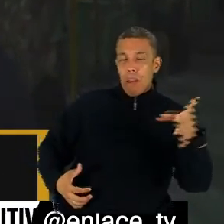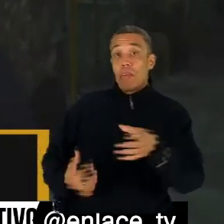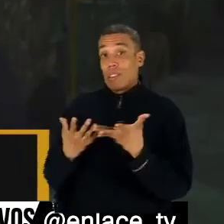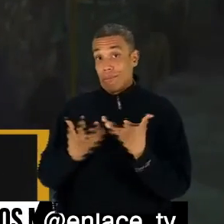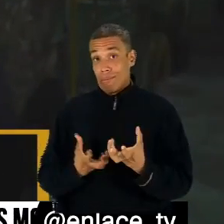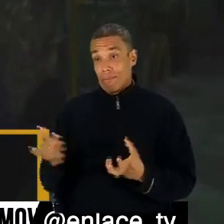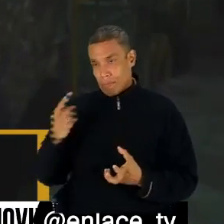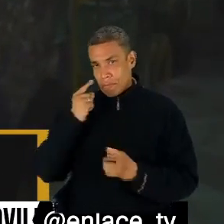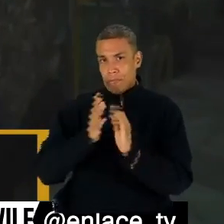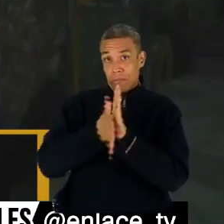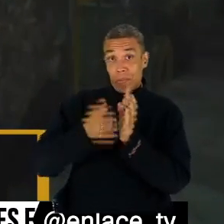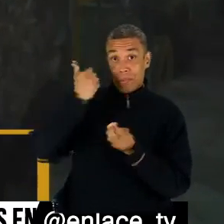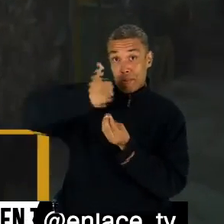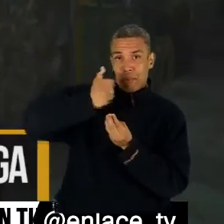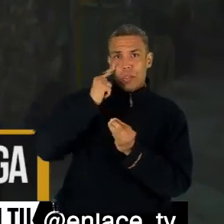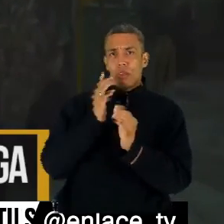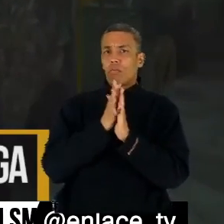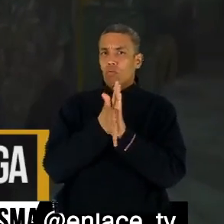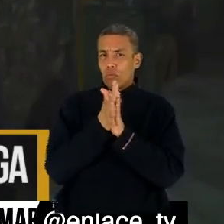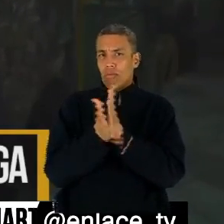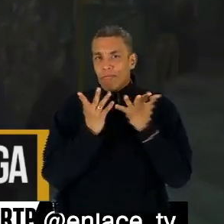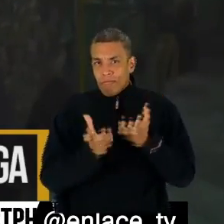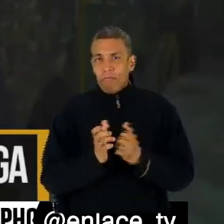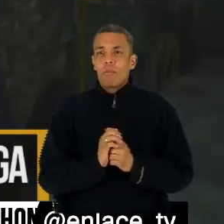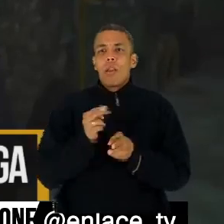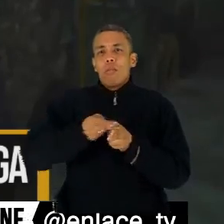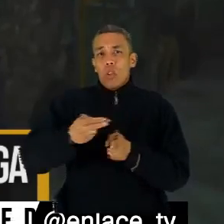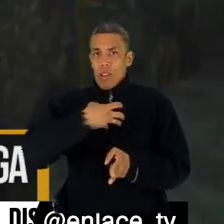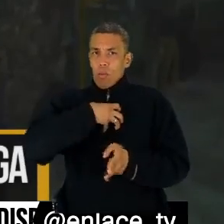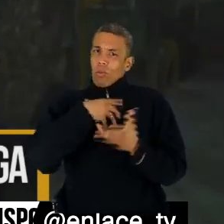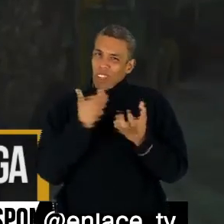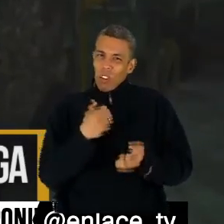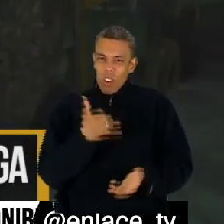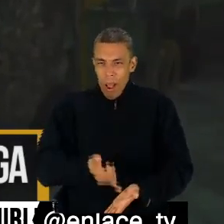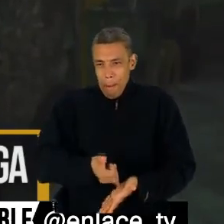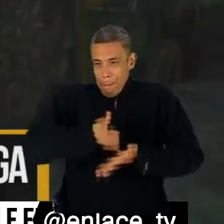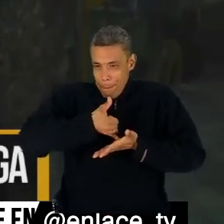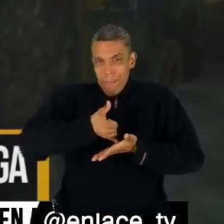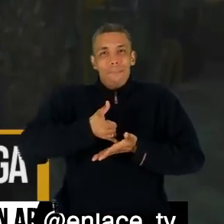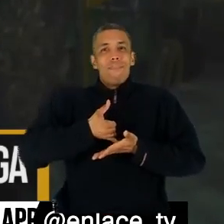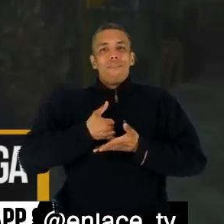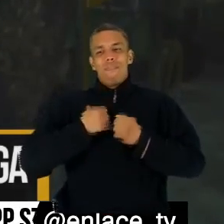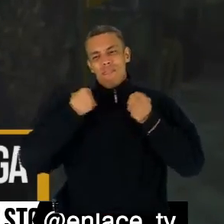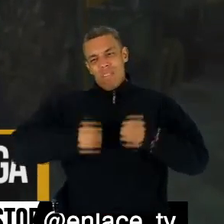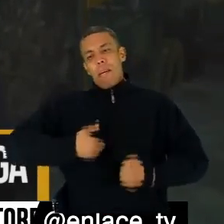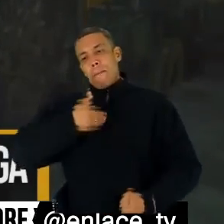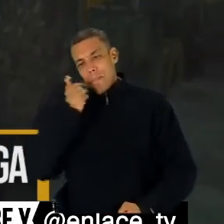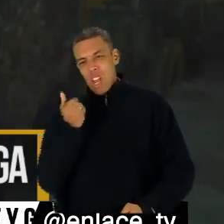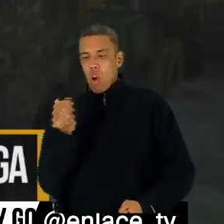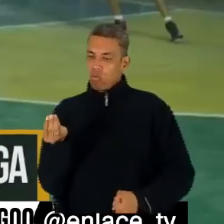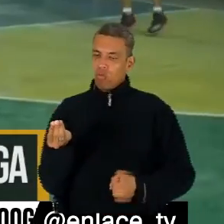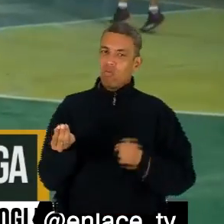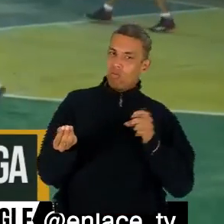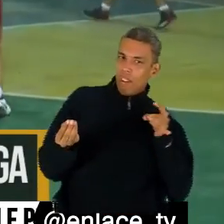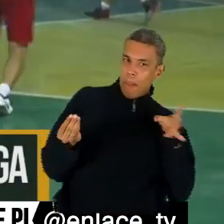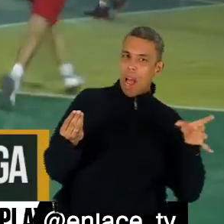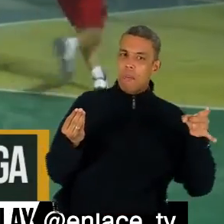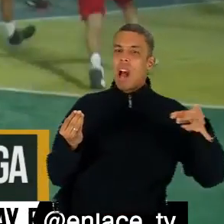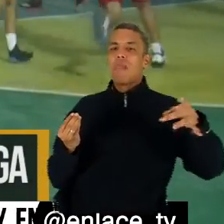Esperamos hacer una excelente presentación y traernos el título para ratificar que somos el mejor equipo de Santander.